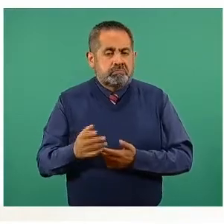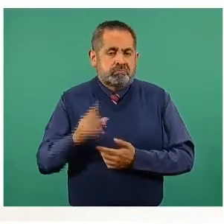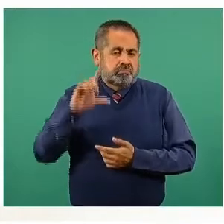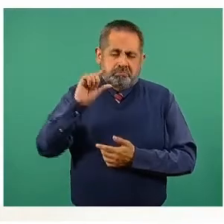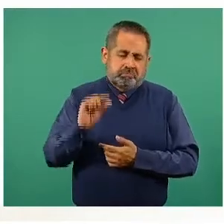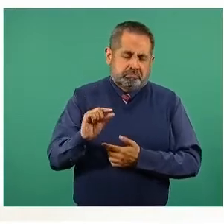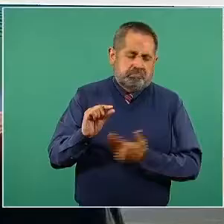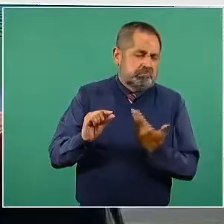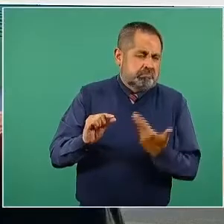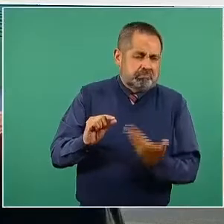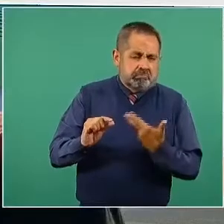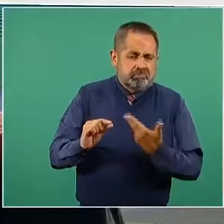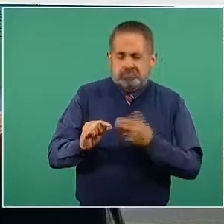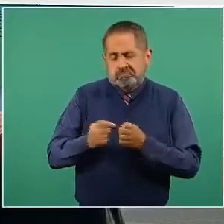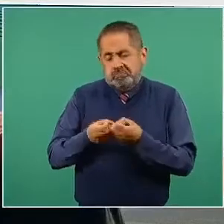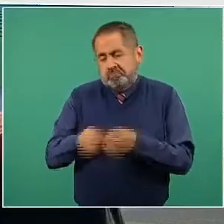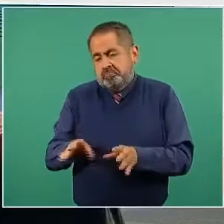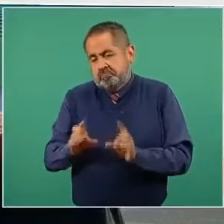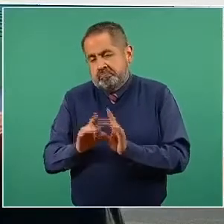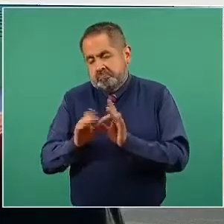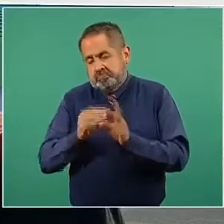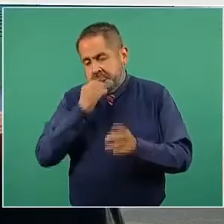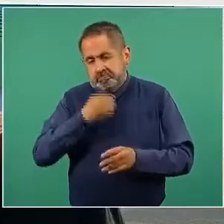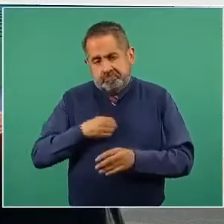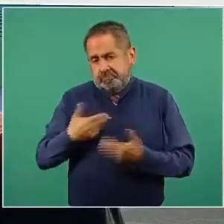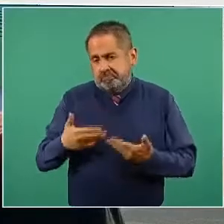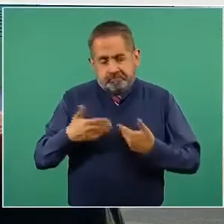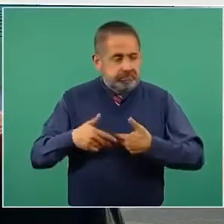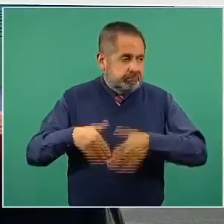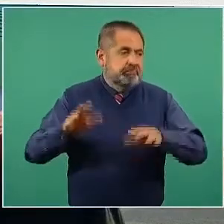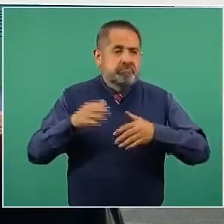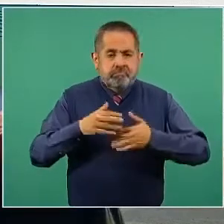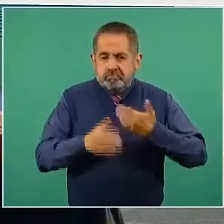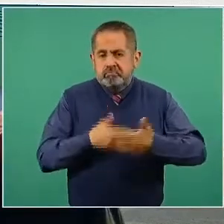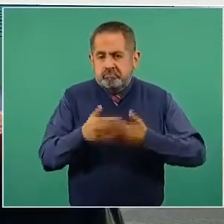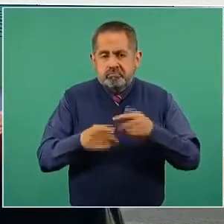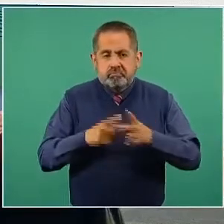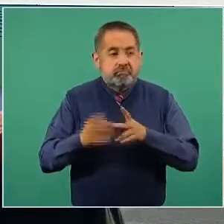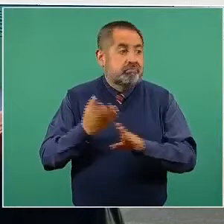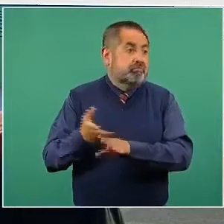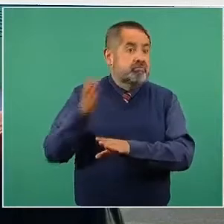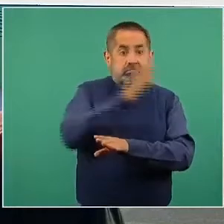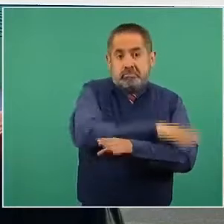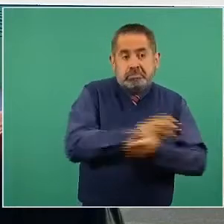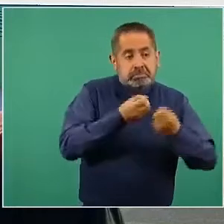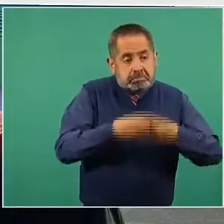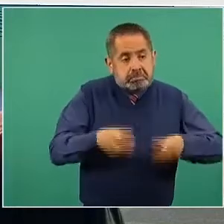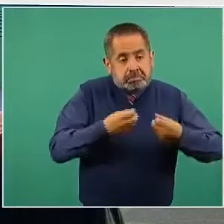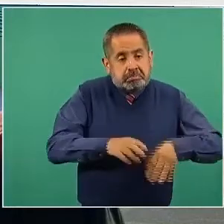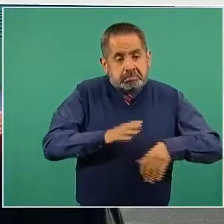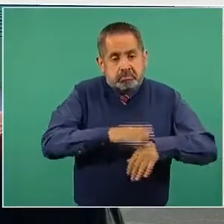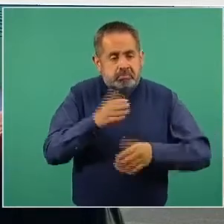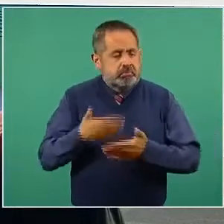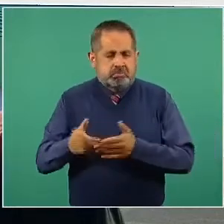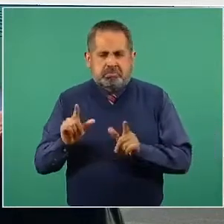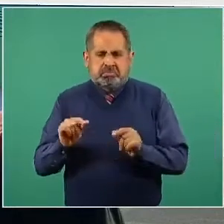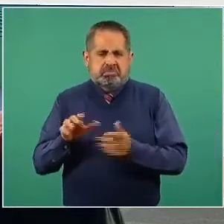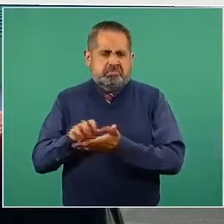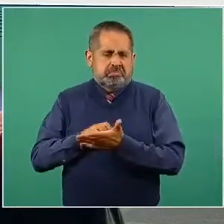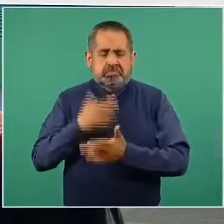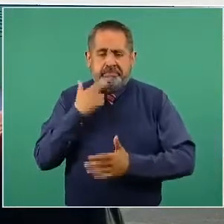proporción extraordinariamente baja para lo que habitualmente ocurría en los programas de vacunación en México. La siguiente, por